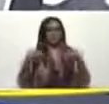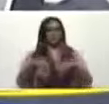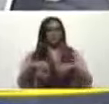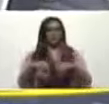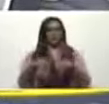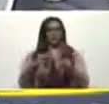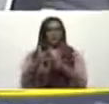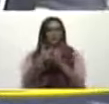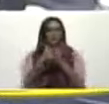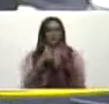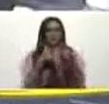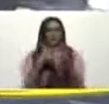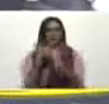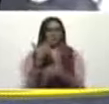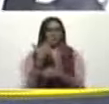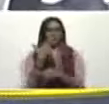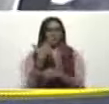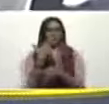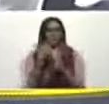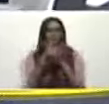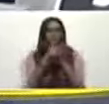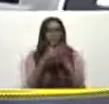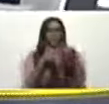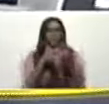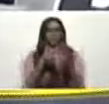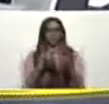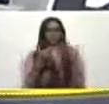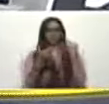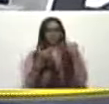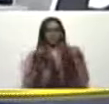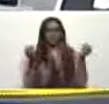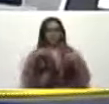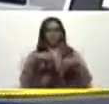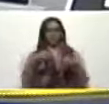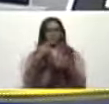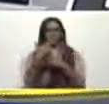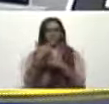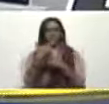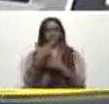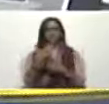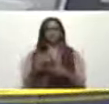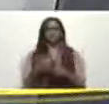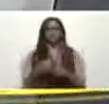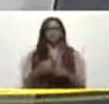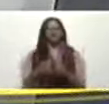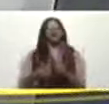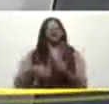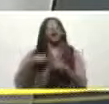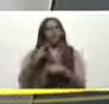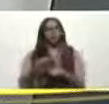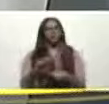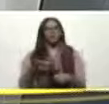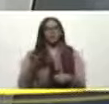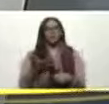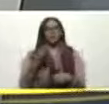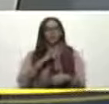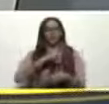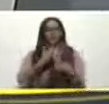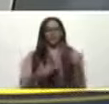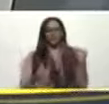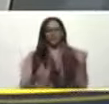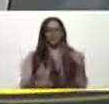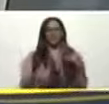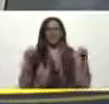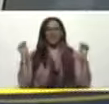arma que emitió el disparo, ¿no? La otra cosa importante que tenemos acá, señor presidente, es